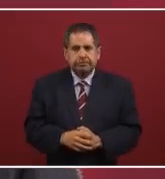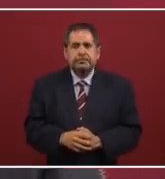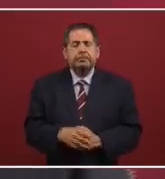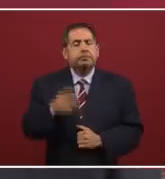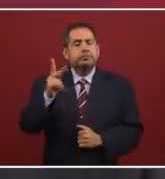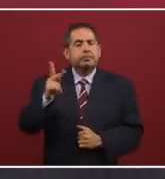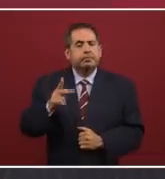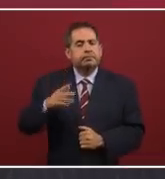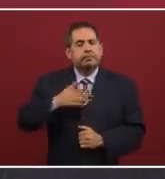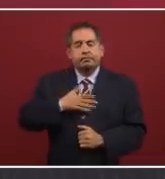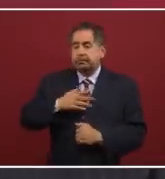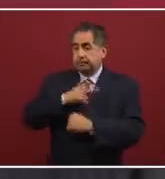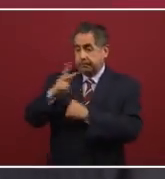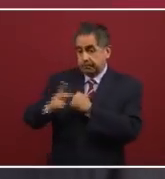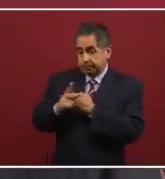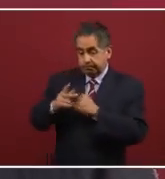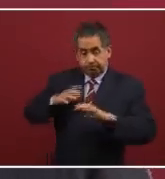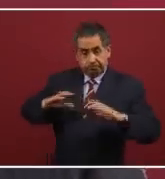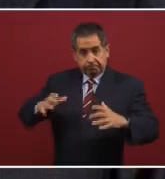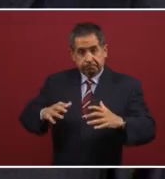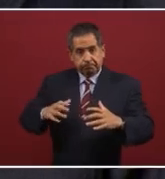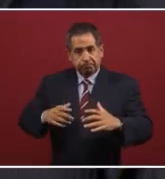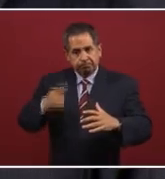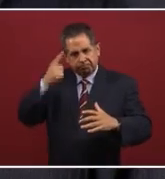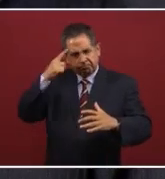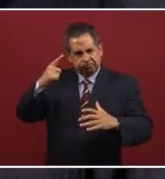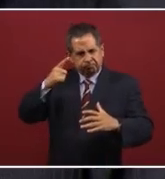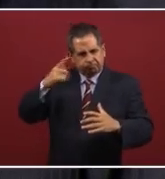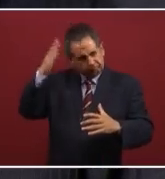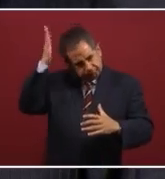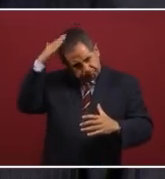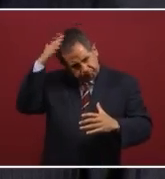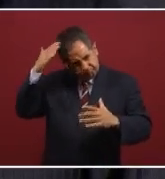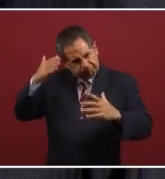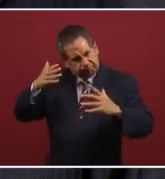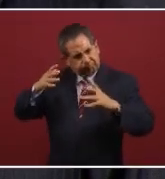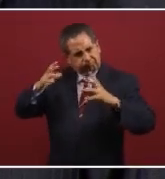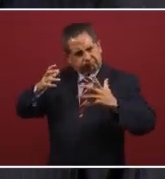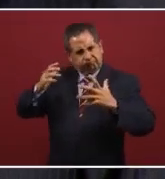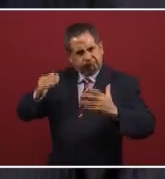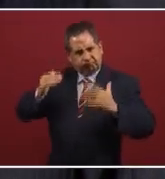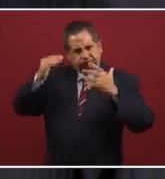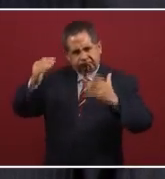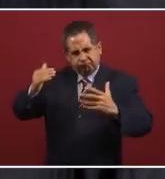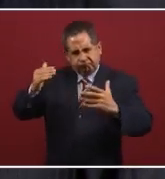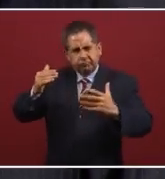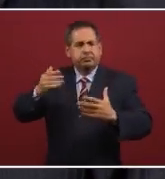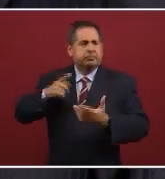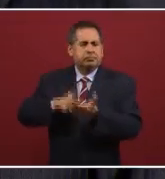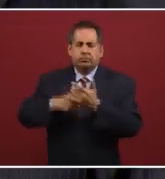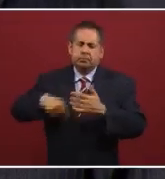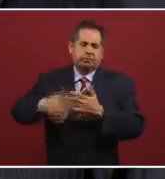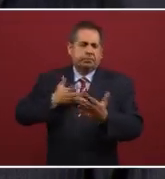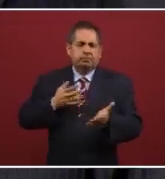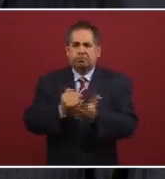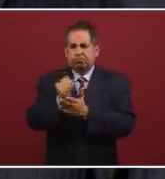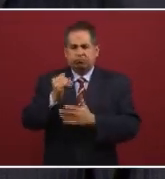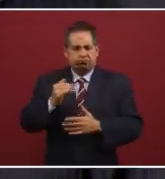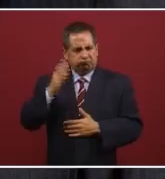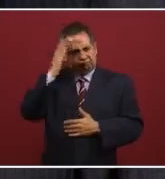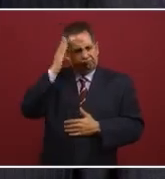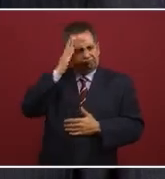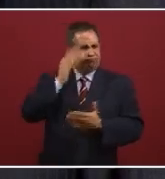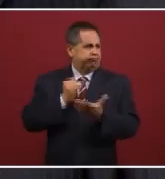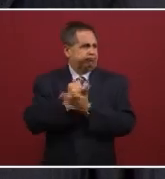Pero como país libre, soberano, pues ejercemos nuestro derecho a definir